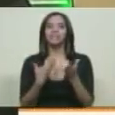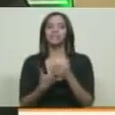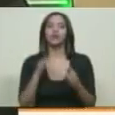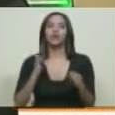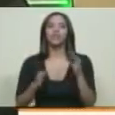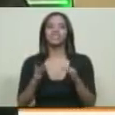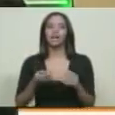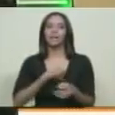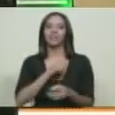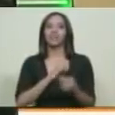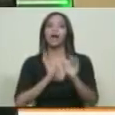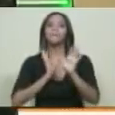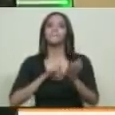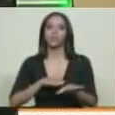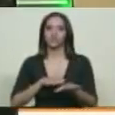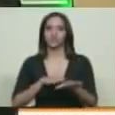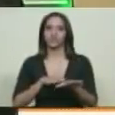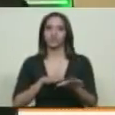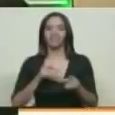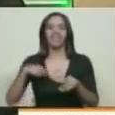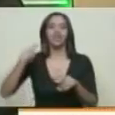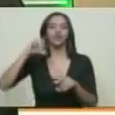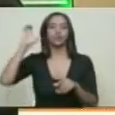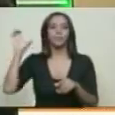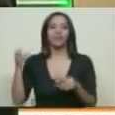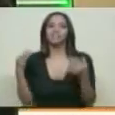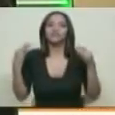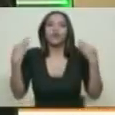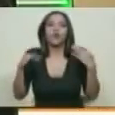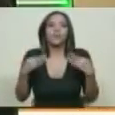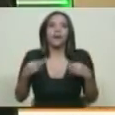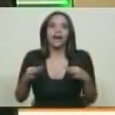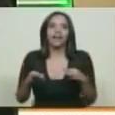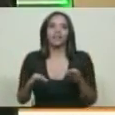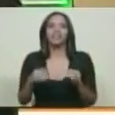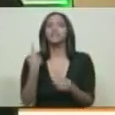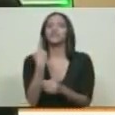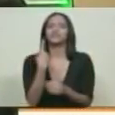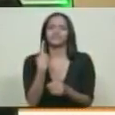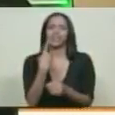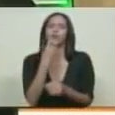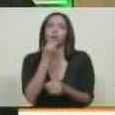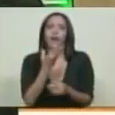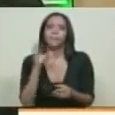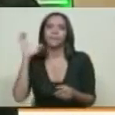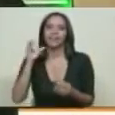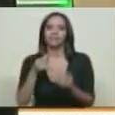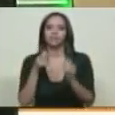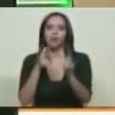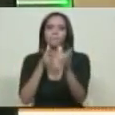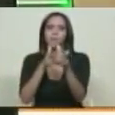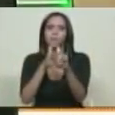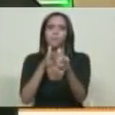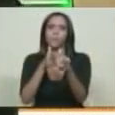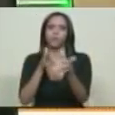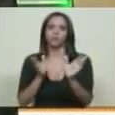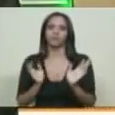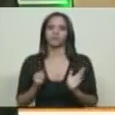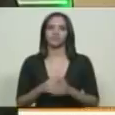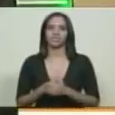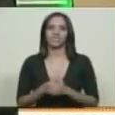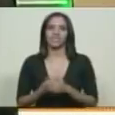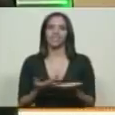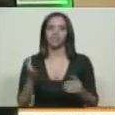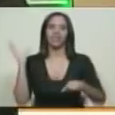apoya. En cualquier otro país normal, bueno, en un buen país estaría fusilado, en un país normal estaría en la